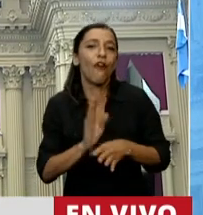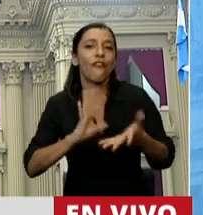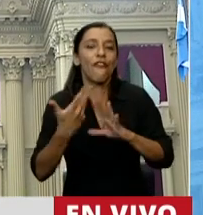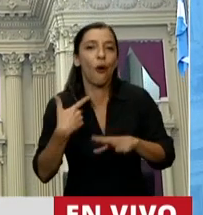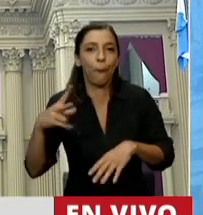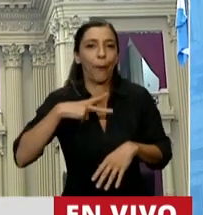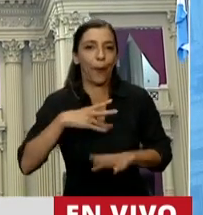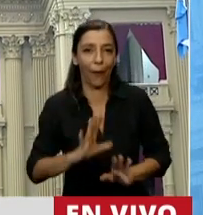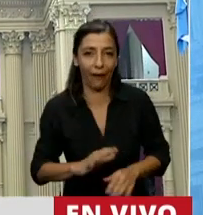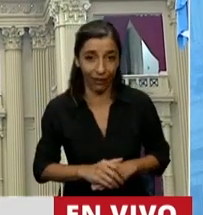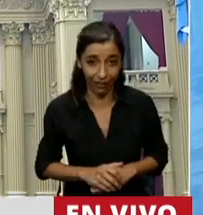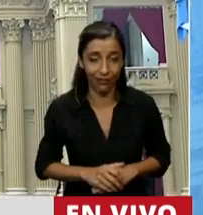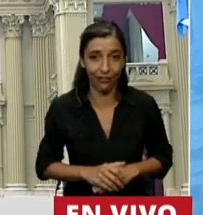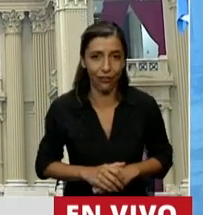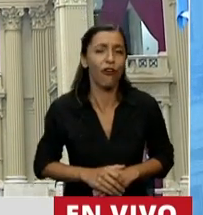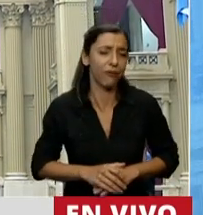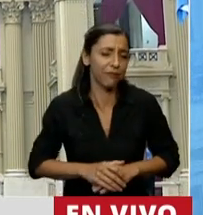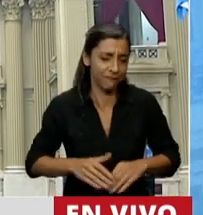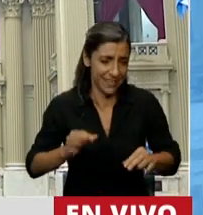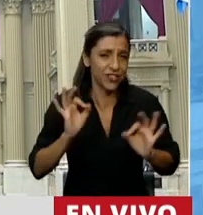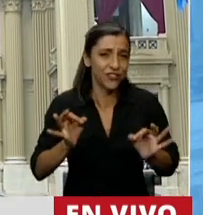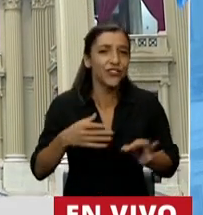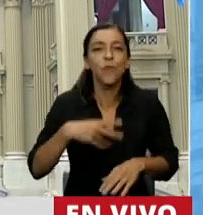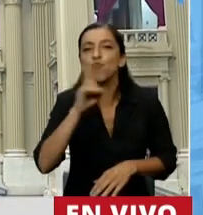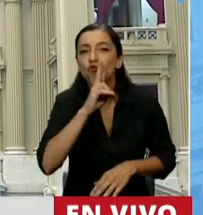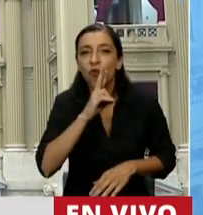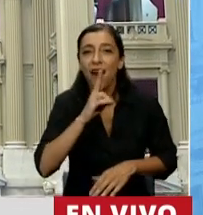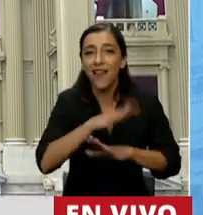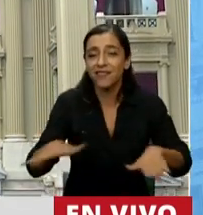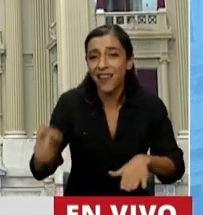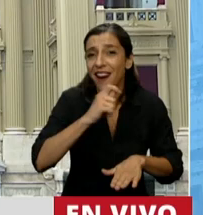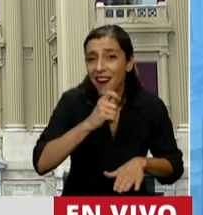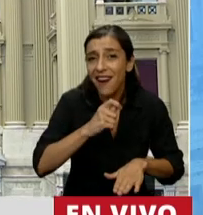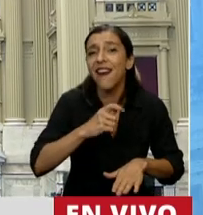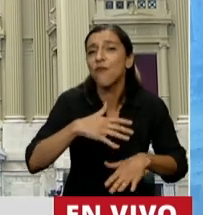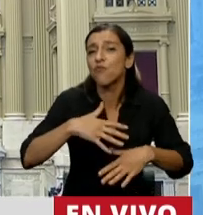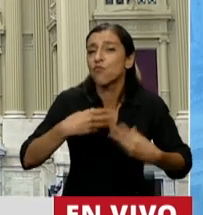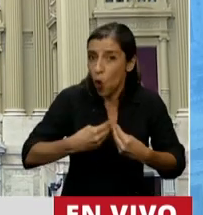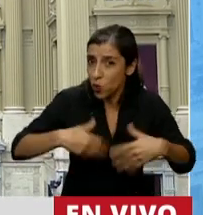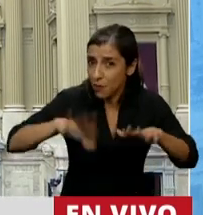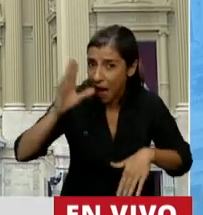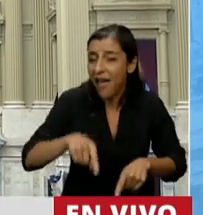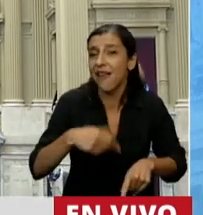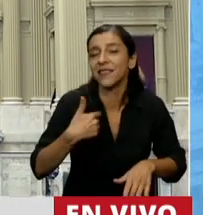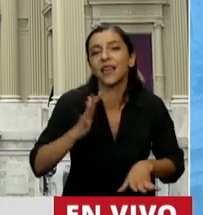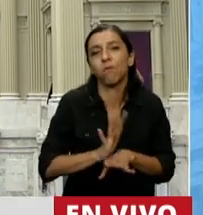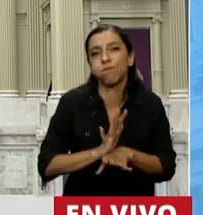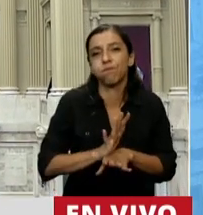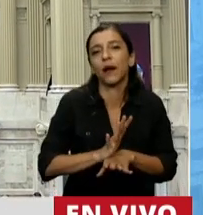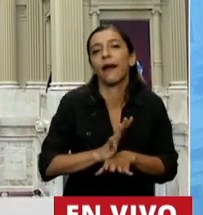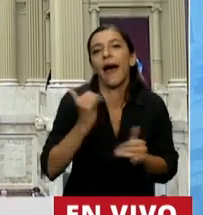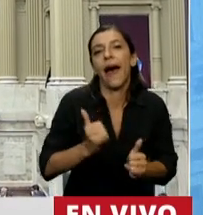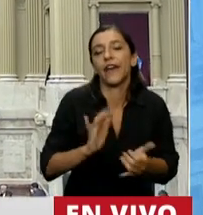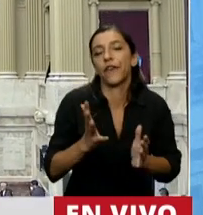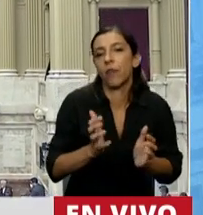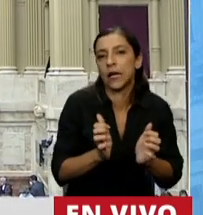y de muchas mujeres, niñas fundamentalmente, que lo tuvieron que hacer en la clandestinidad. Que mucho peor